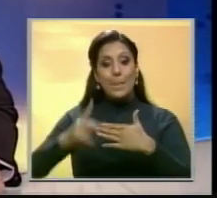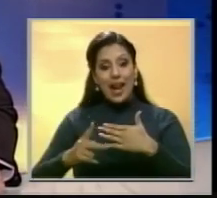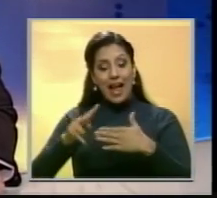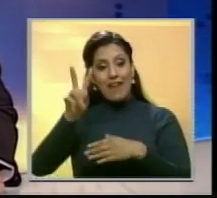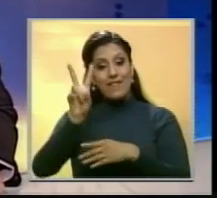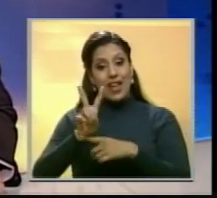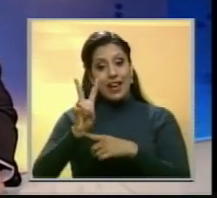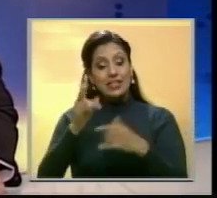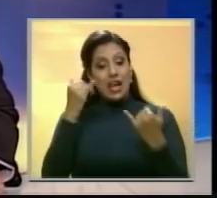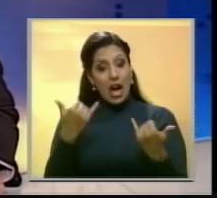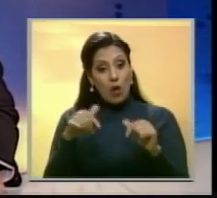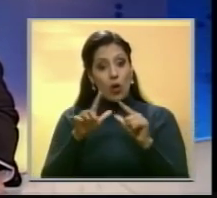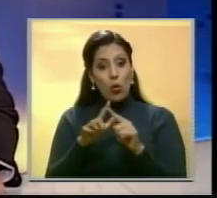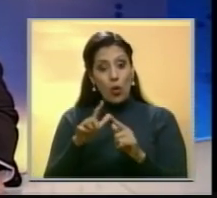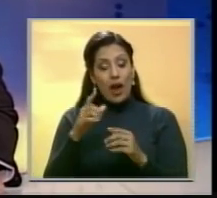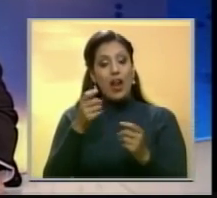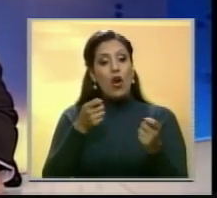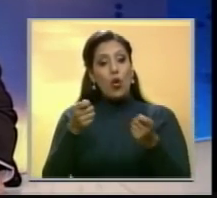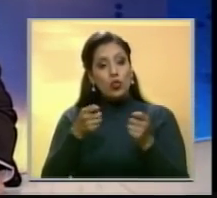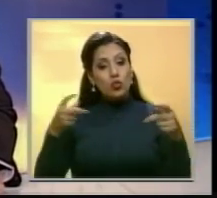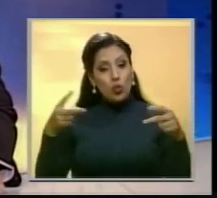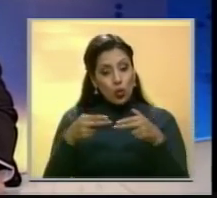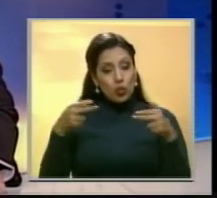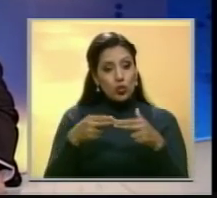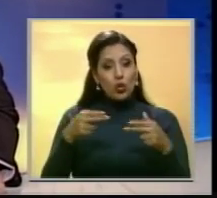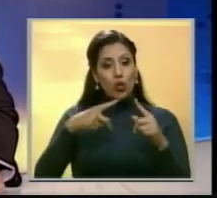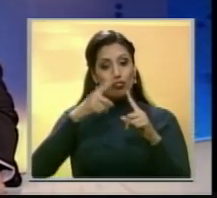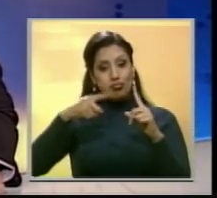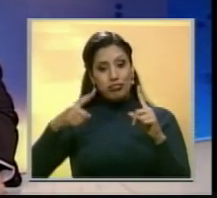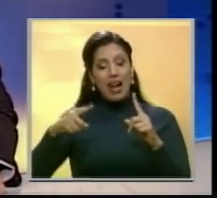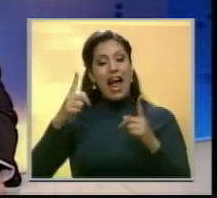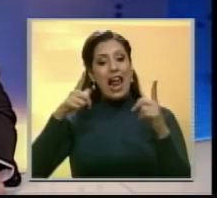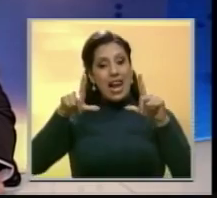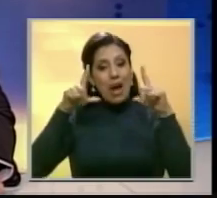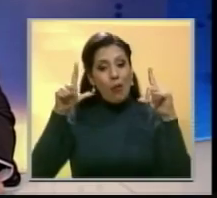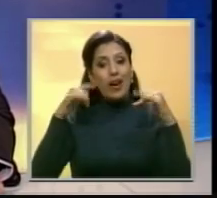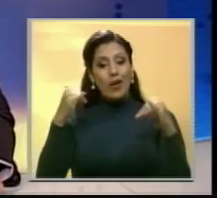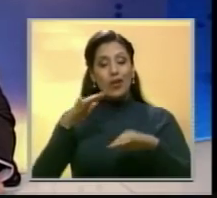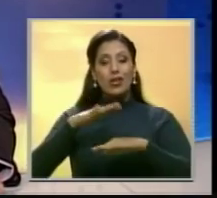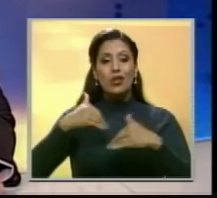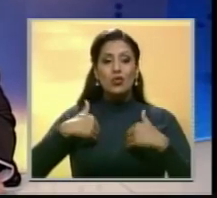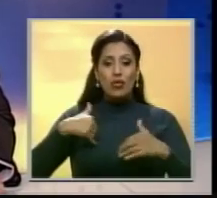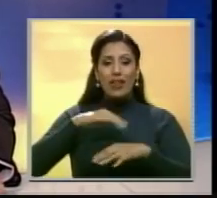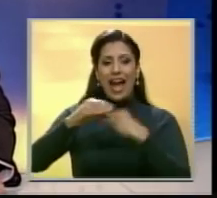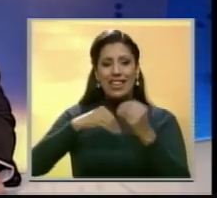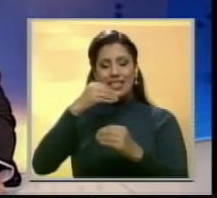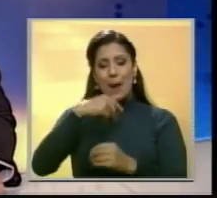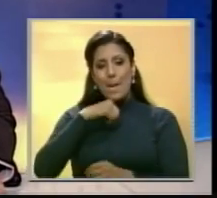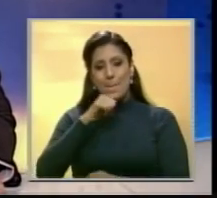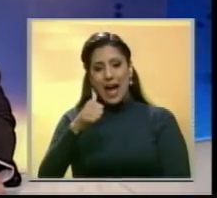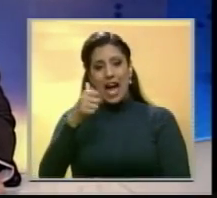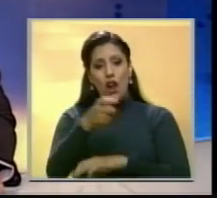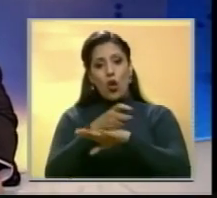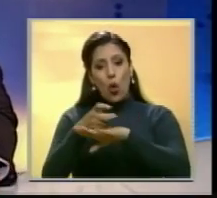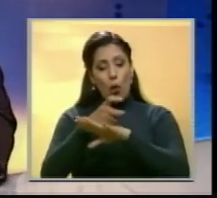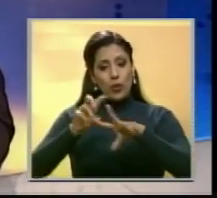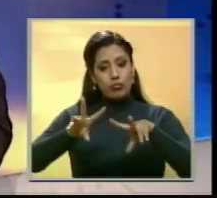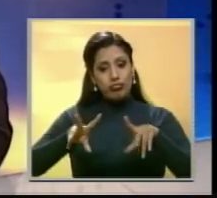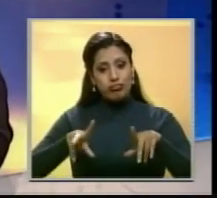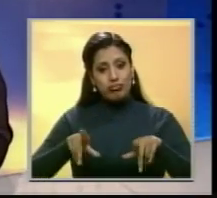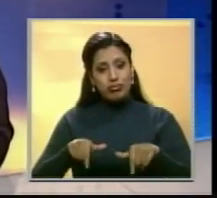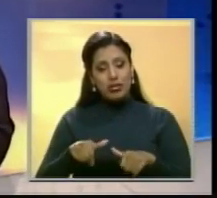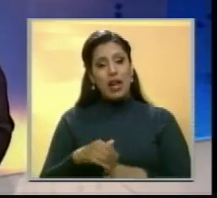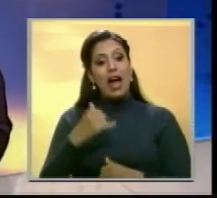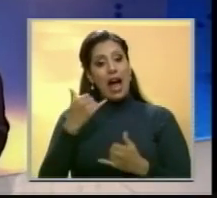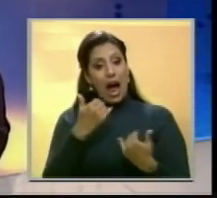soluciones. Informó que la crisis de racionamiento y servicios públicos en el litoral central son consecuencia de una mala ejecución de las políticas públicas implementadas por el